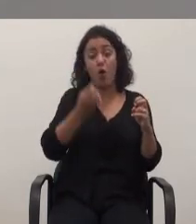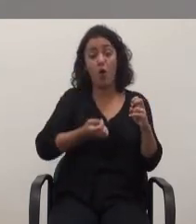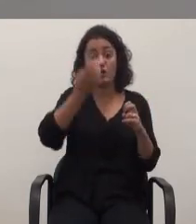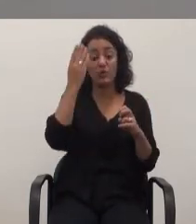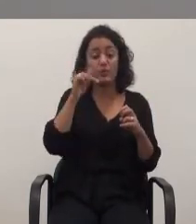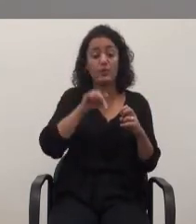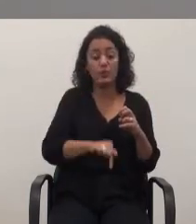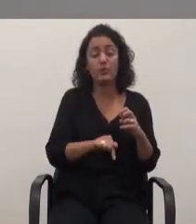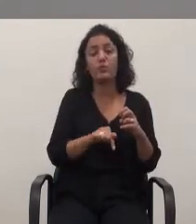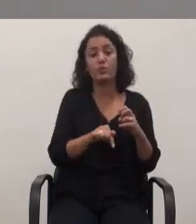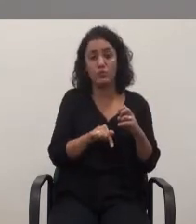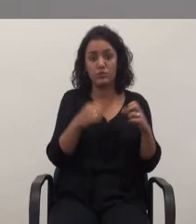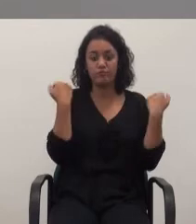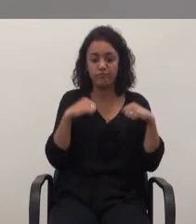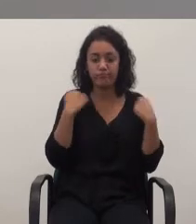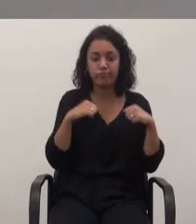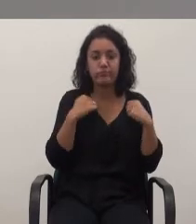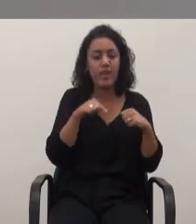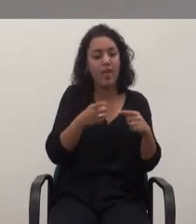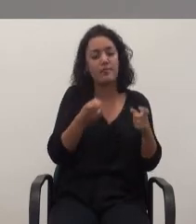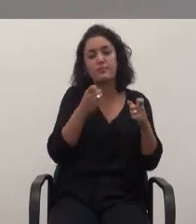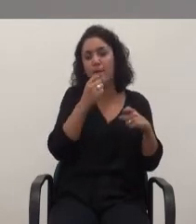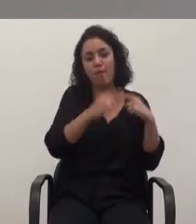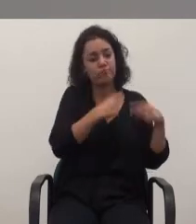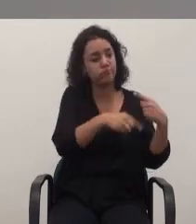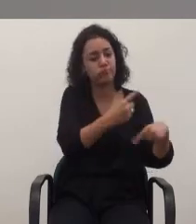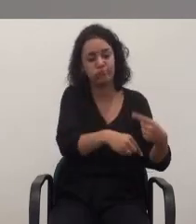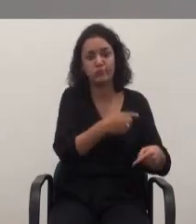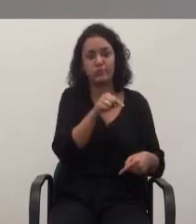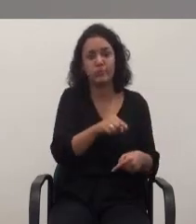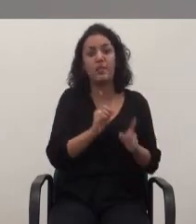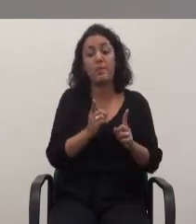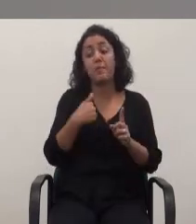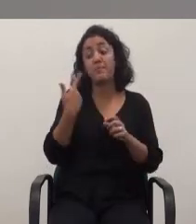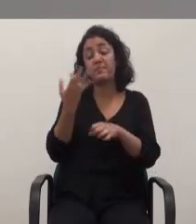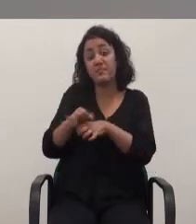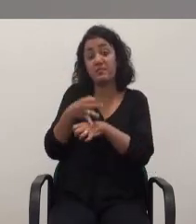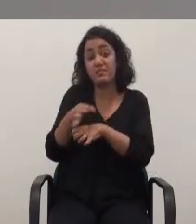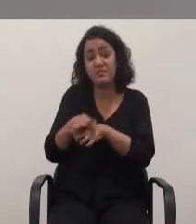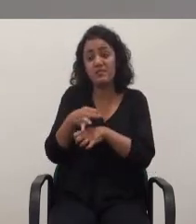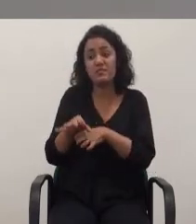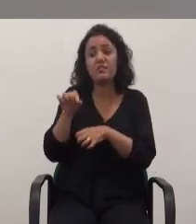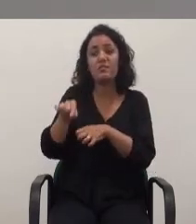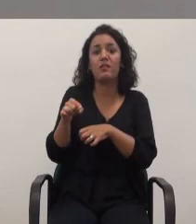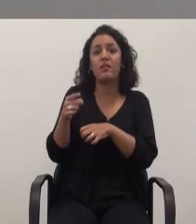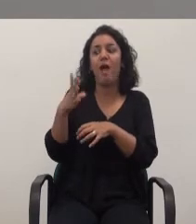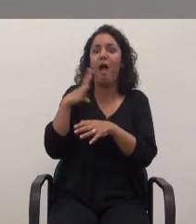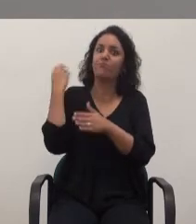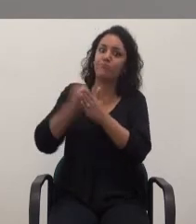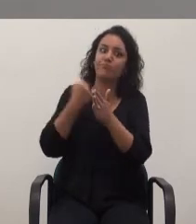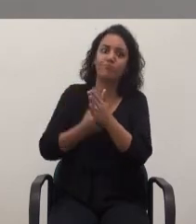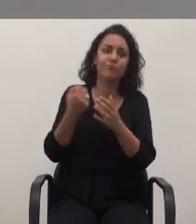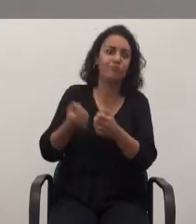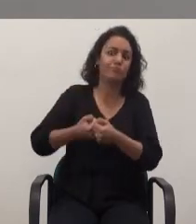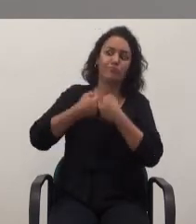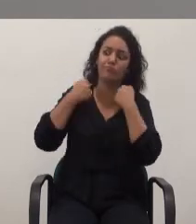haber que seguir haciendo montones de cosas. De la misma manera, en enseñanza tenemos un desafío muy grande que es que durante el